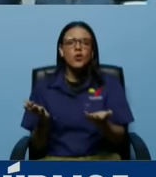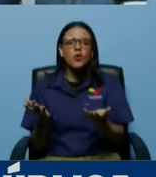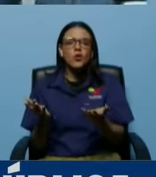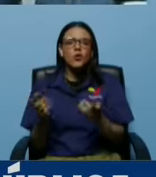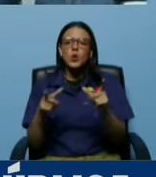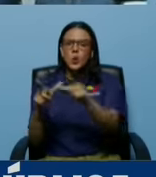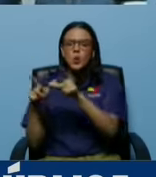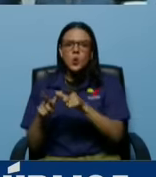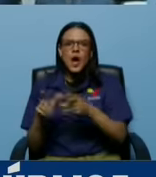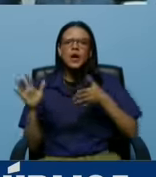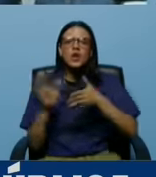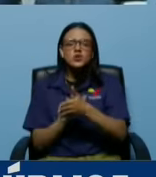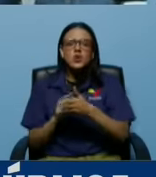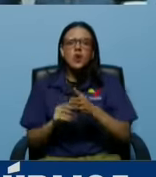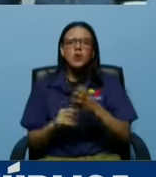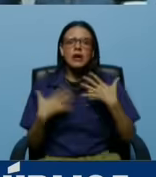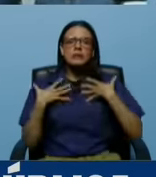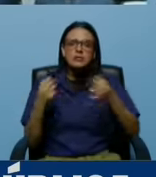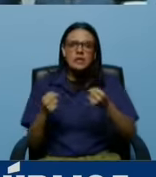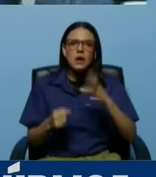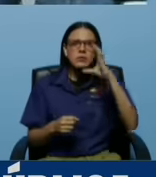unidades de centros de salud,